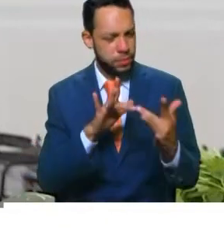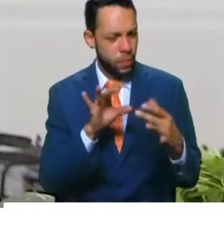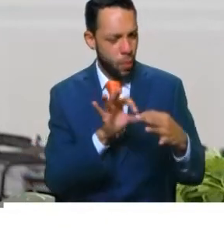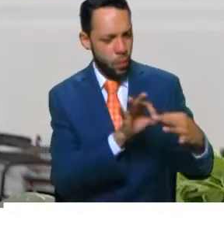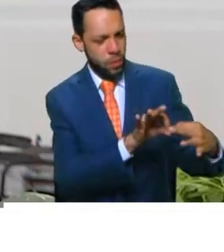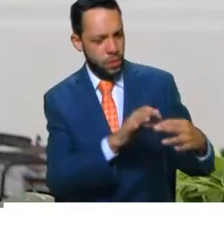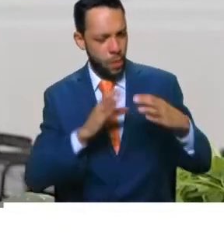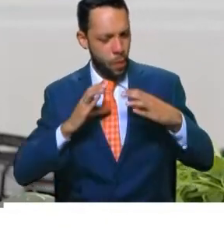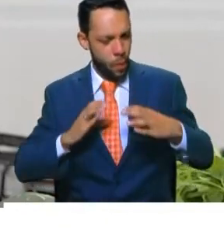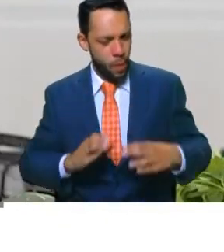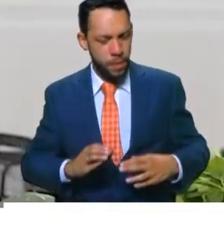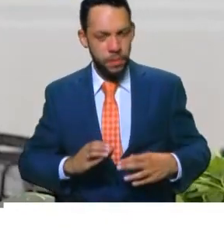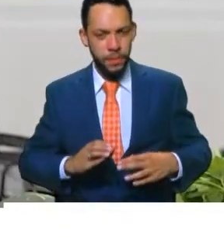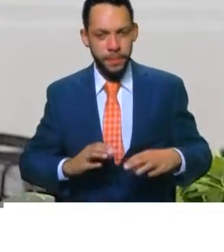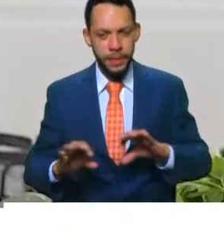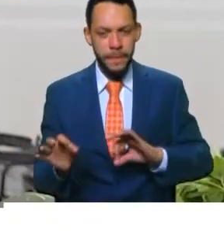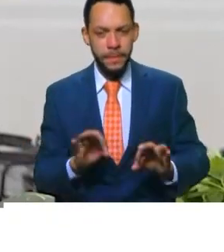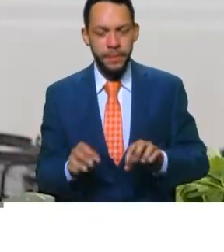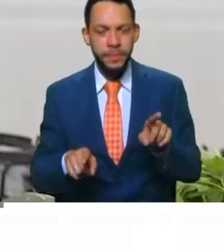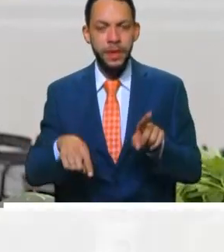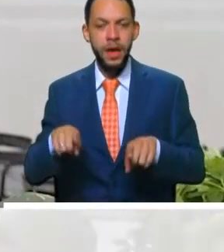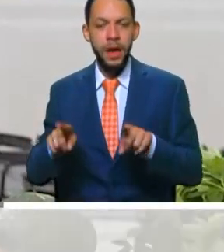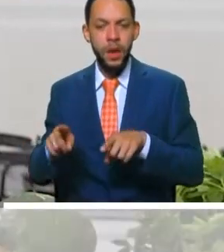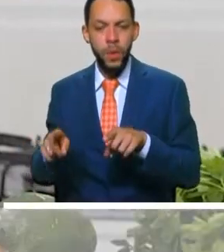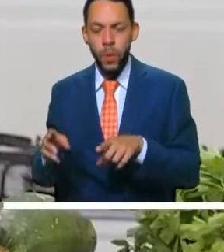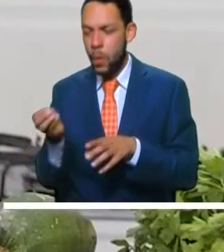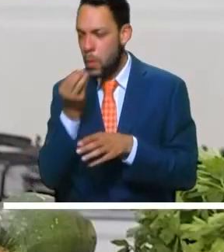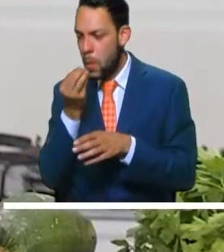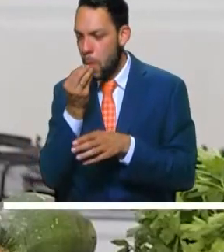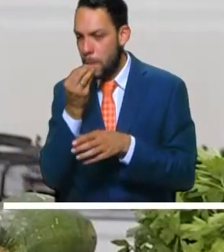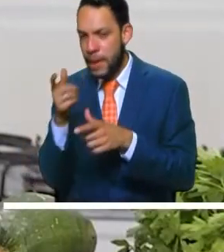consumimos. Hay alimentos que incrementan el nivel de